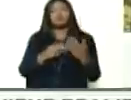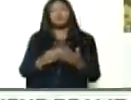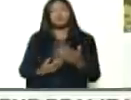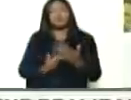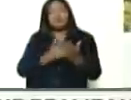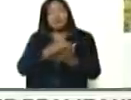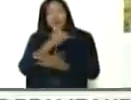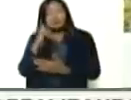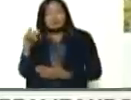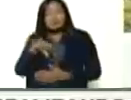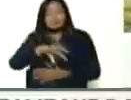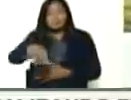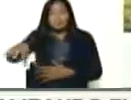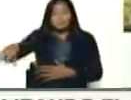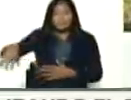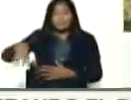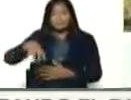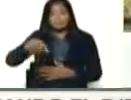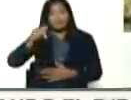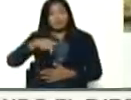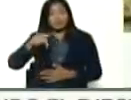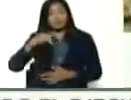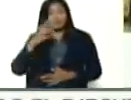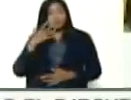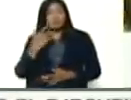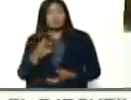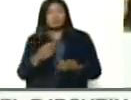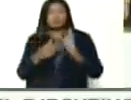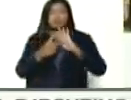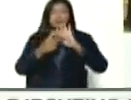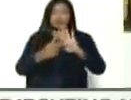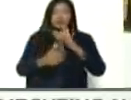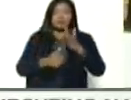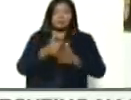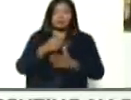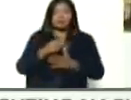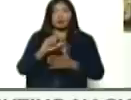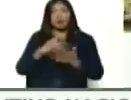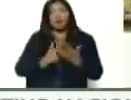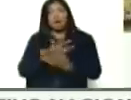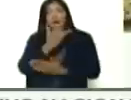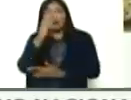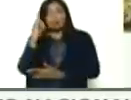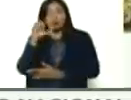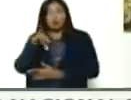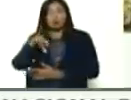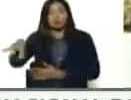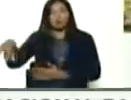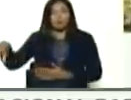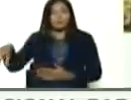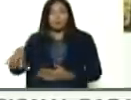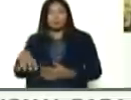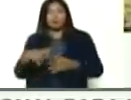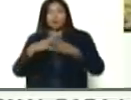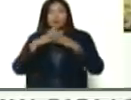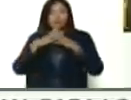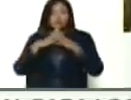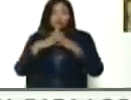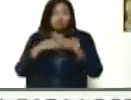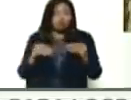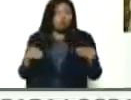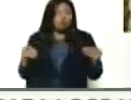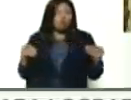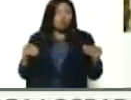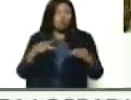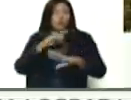pues estadales aquí en este jardín están representados la mayoría de los árboles del país no podemos representar árboles como